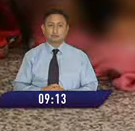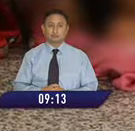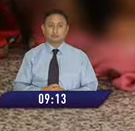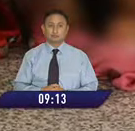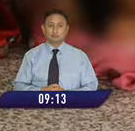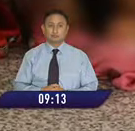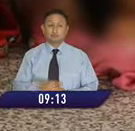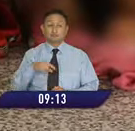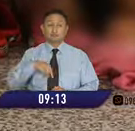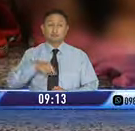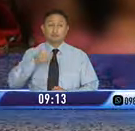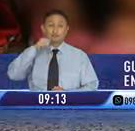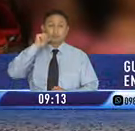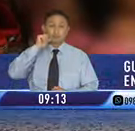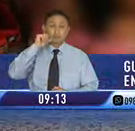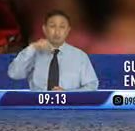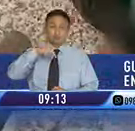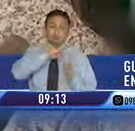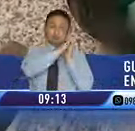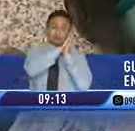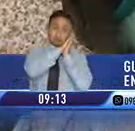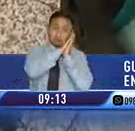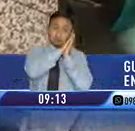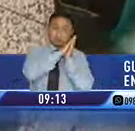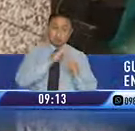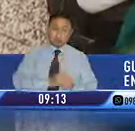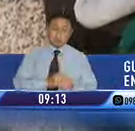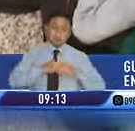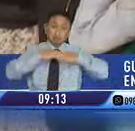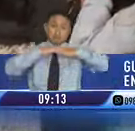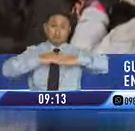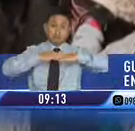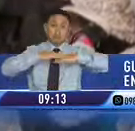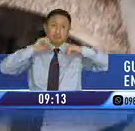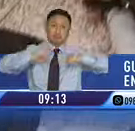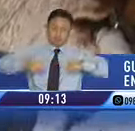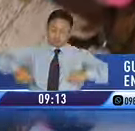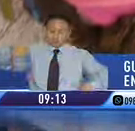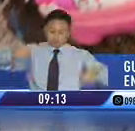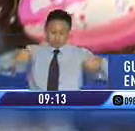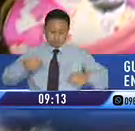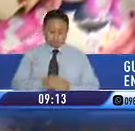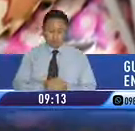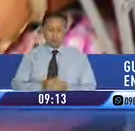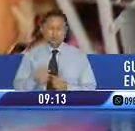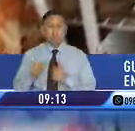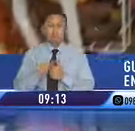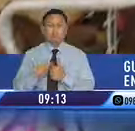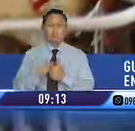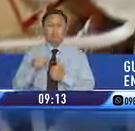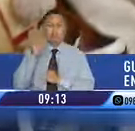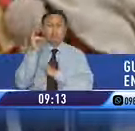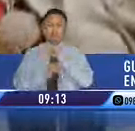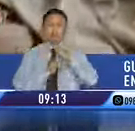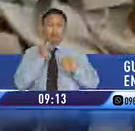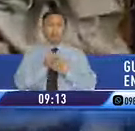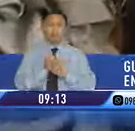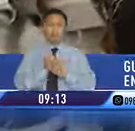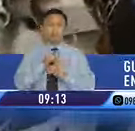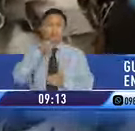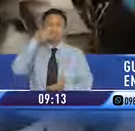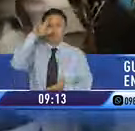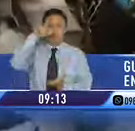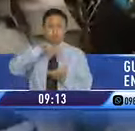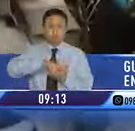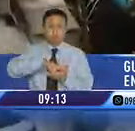almuerzan en el piso y así mismo han dormido junto a sabanas y maletas a pocos metros de la salida Internacional del aeropuerto